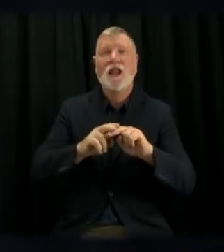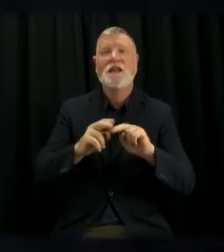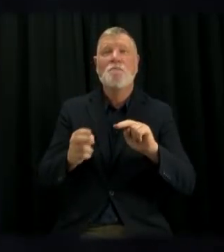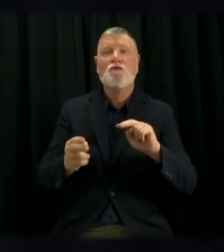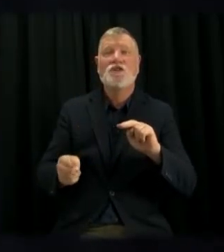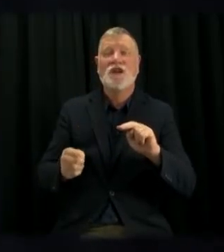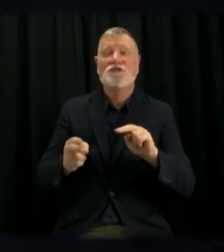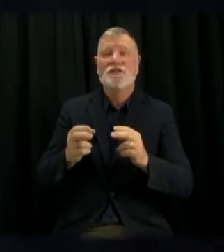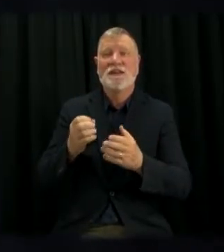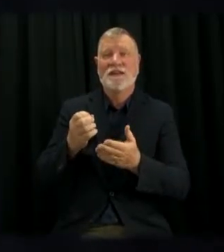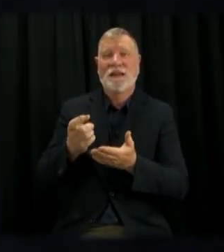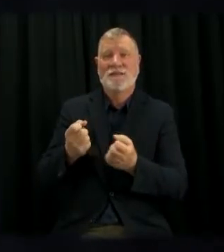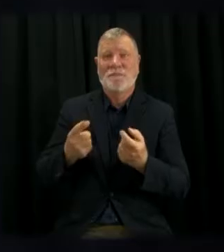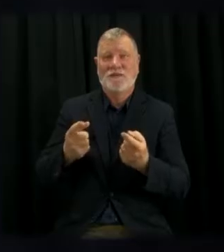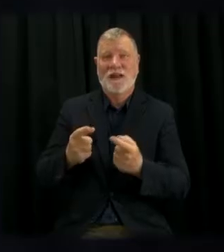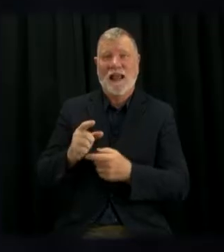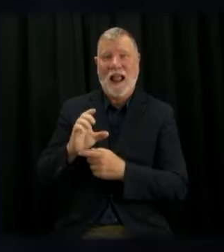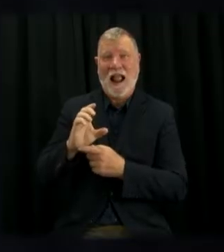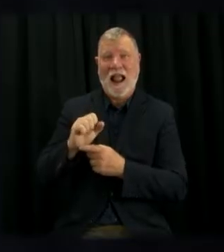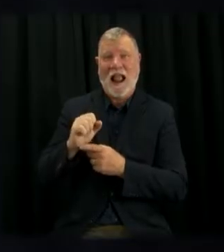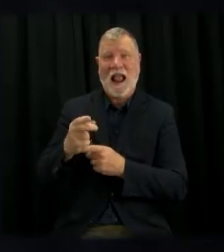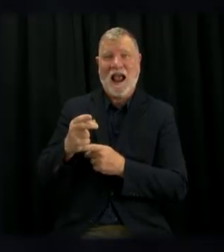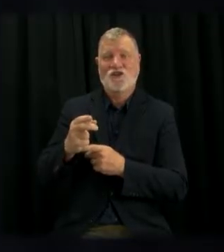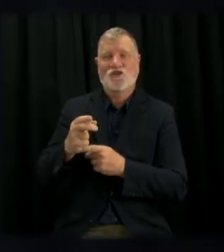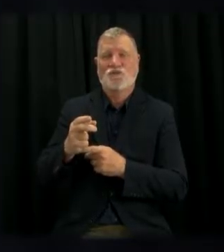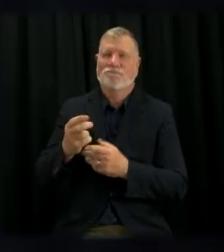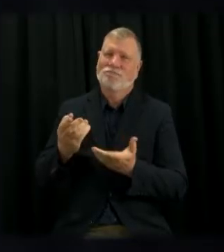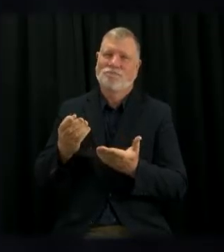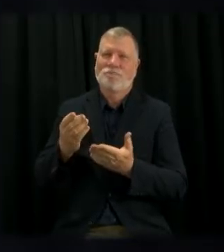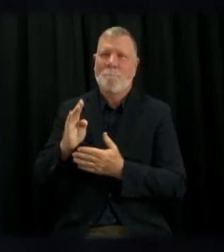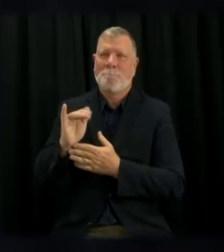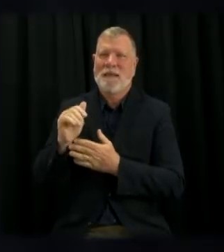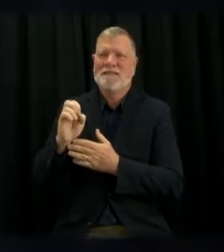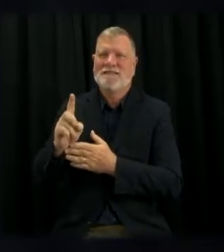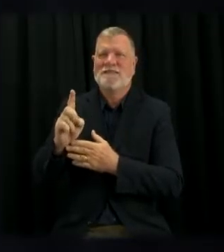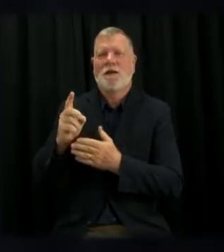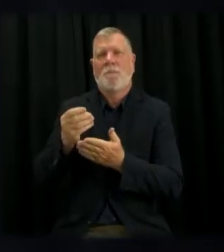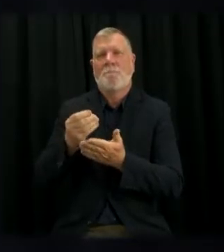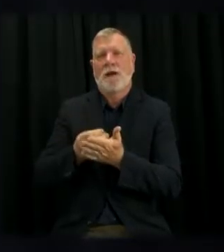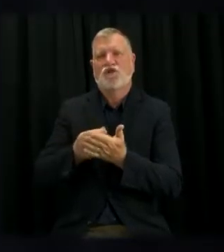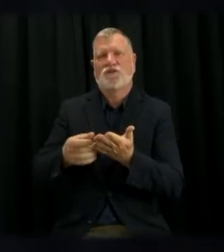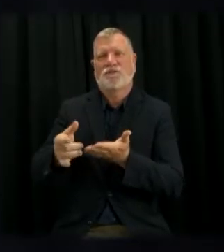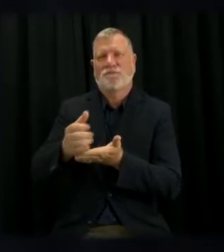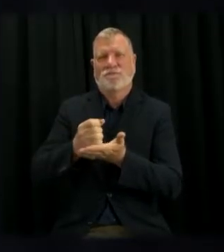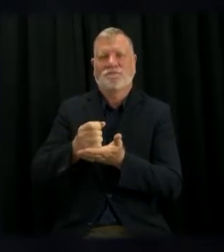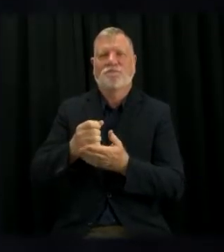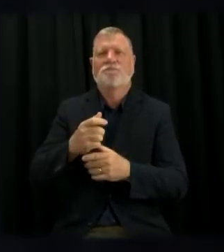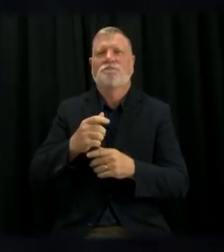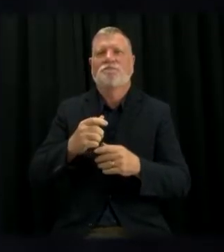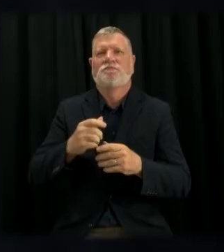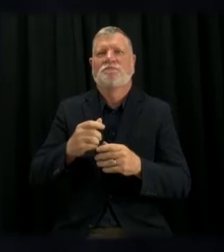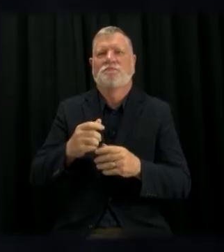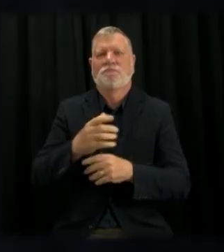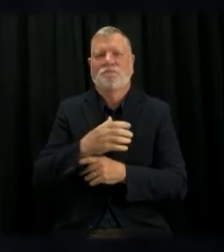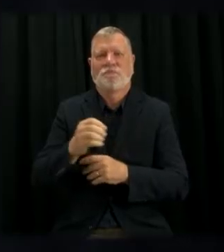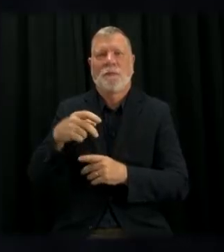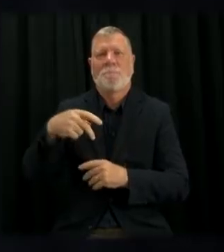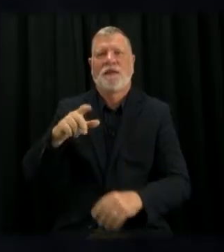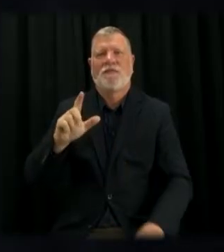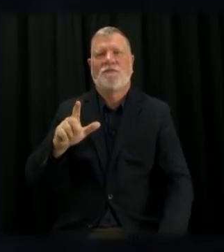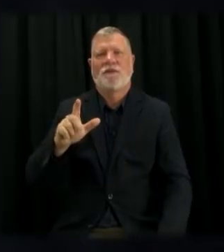El gasto de depreciación no es parte del presupuesto, es un presupuesto de efectivo. En términos de los gastos